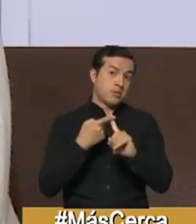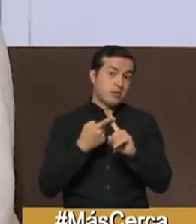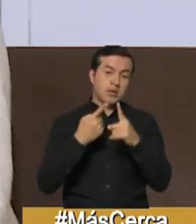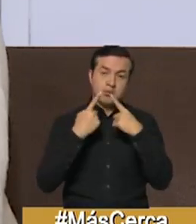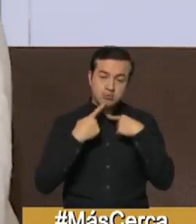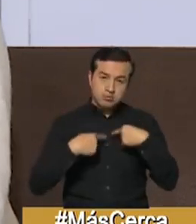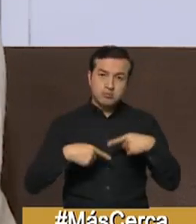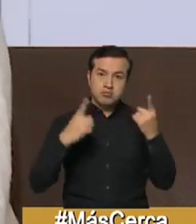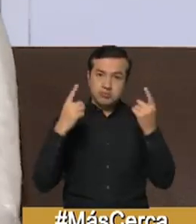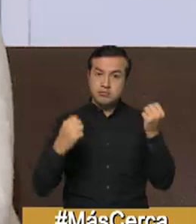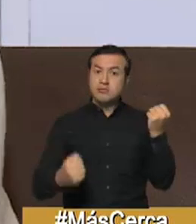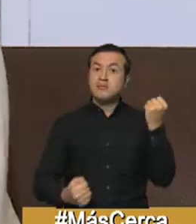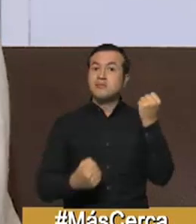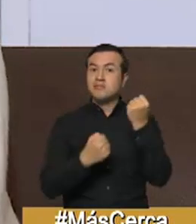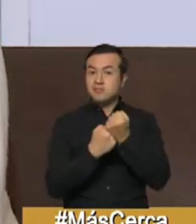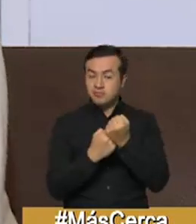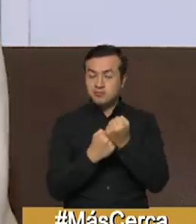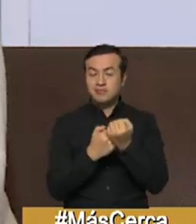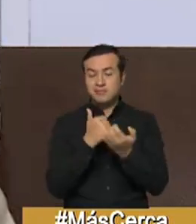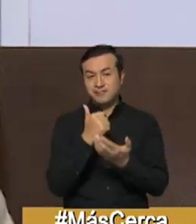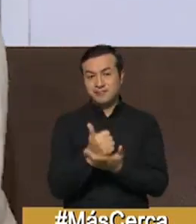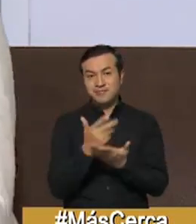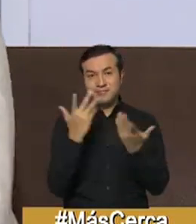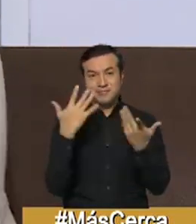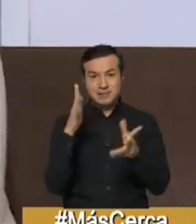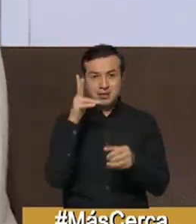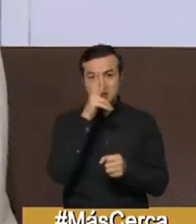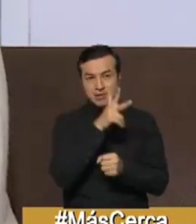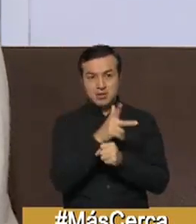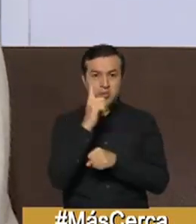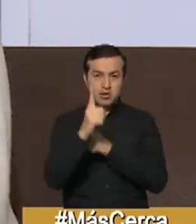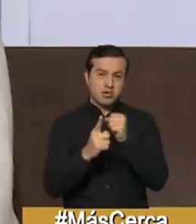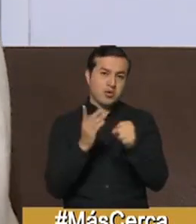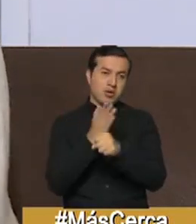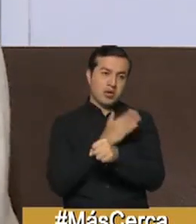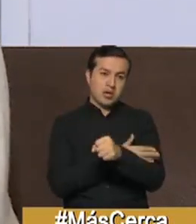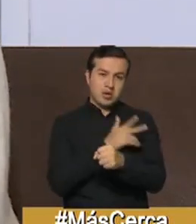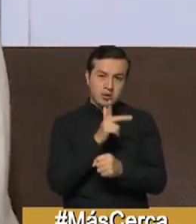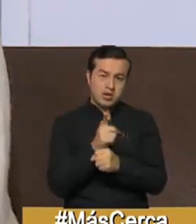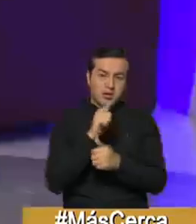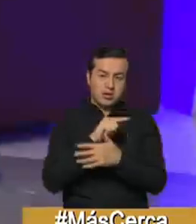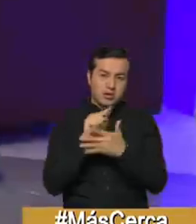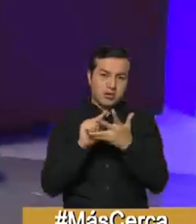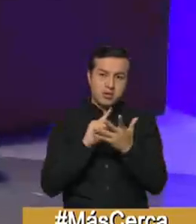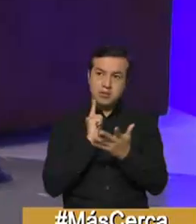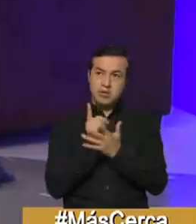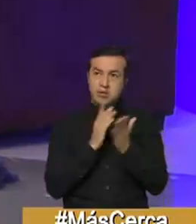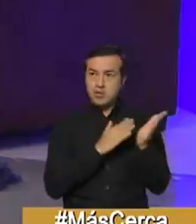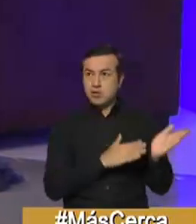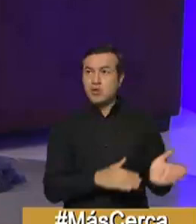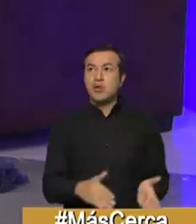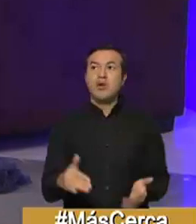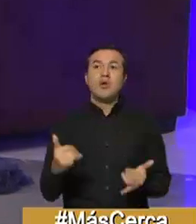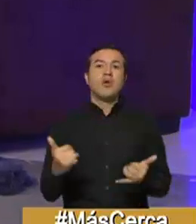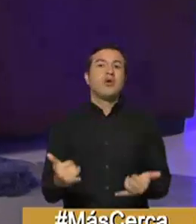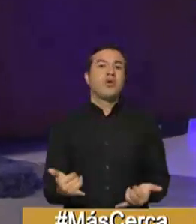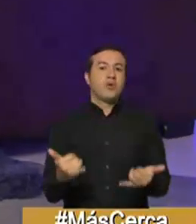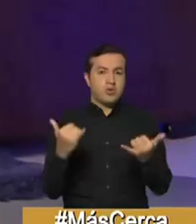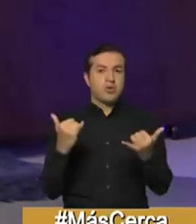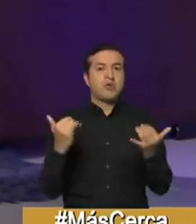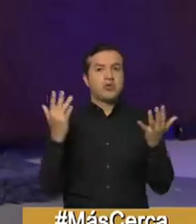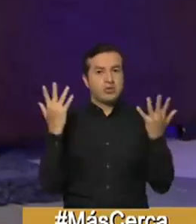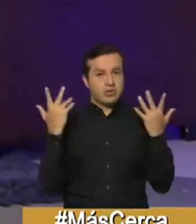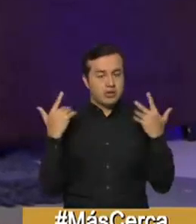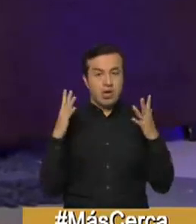presente para apoyar, sumarse a la idea. Hicieron un video el año pasado, hicieron algunas cosas. Y este año ya